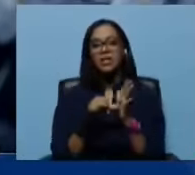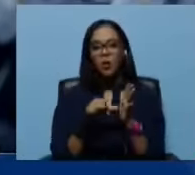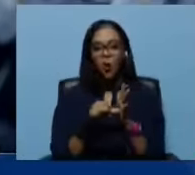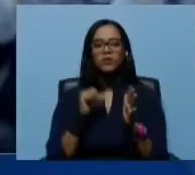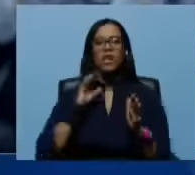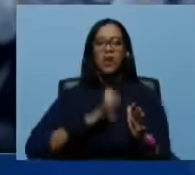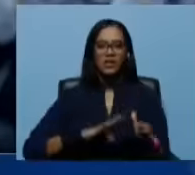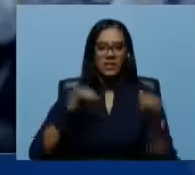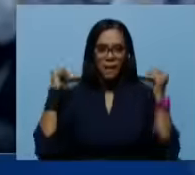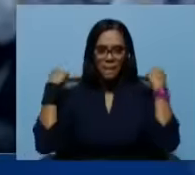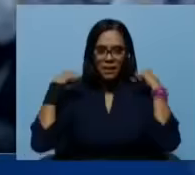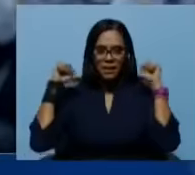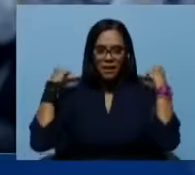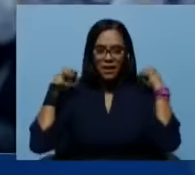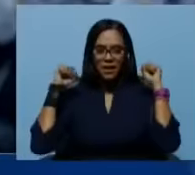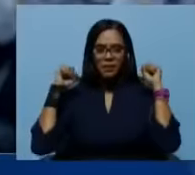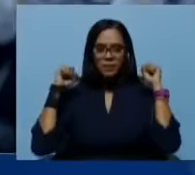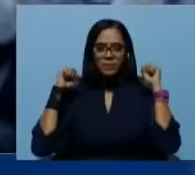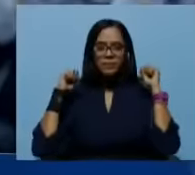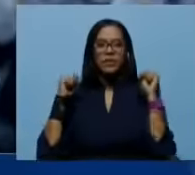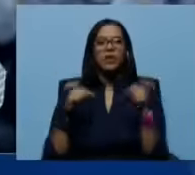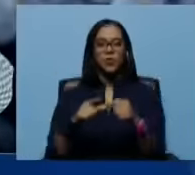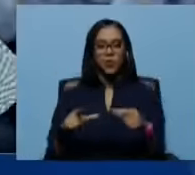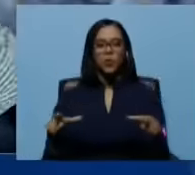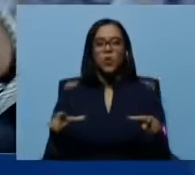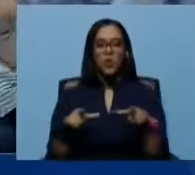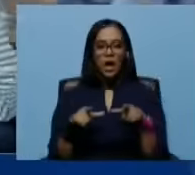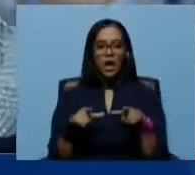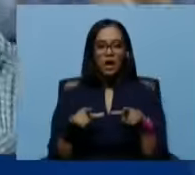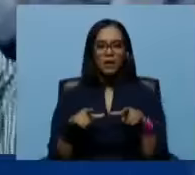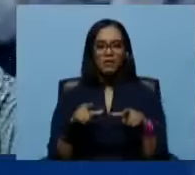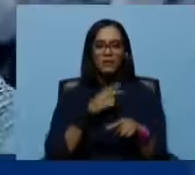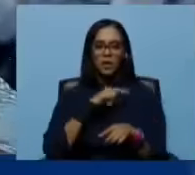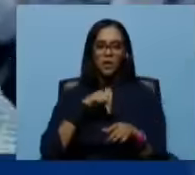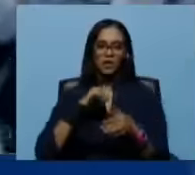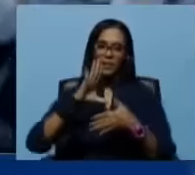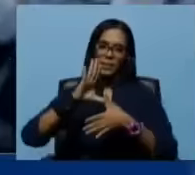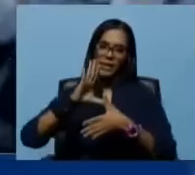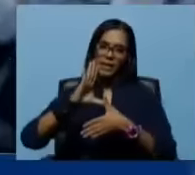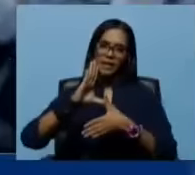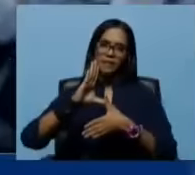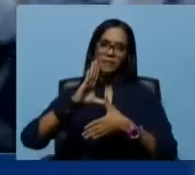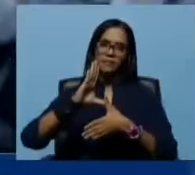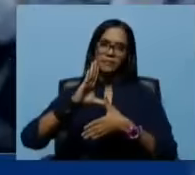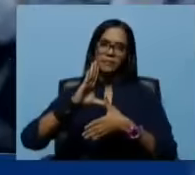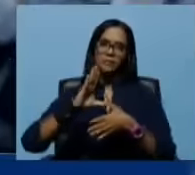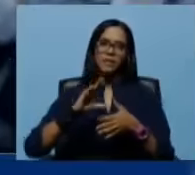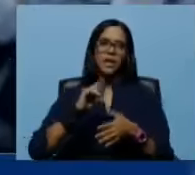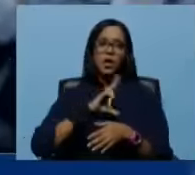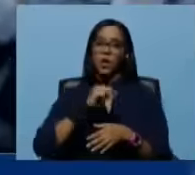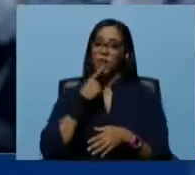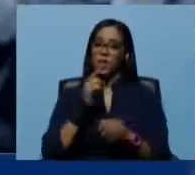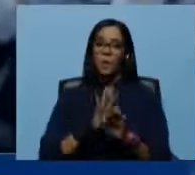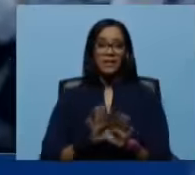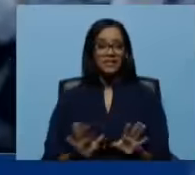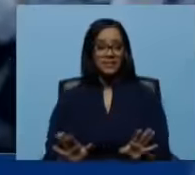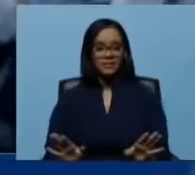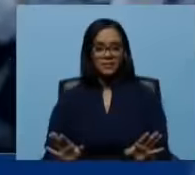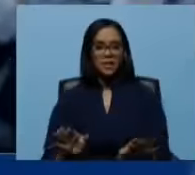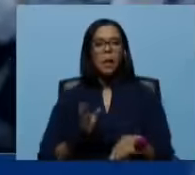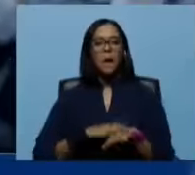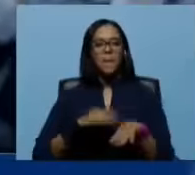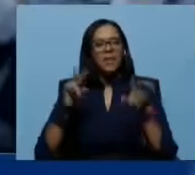están entrenando en un lugar de nuestra América. No digo más, porque